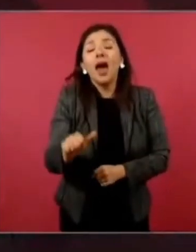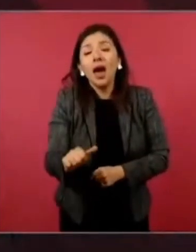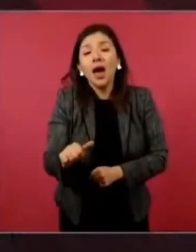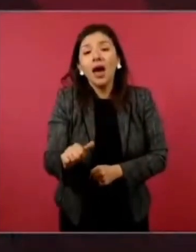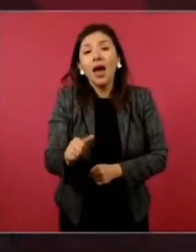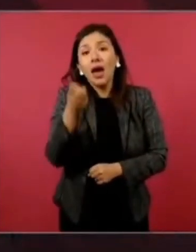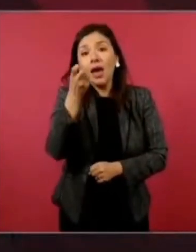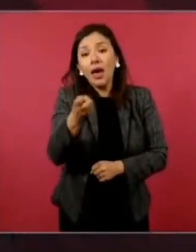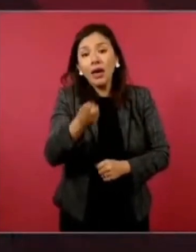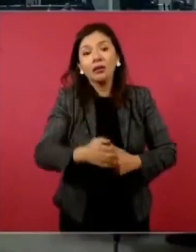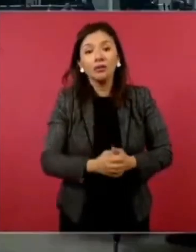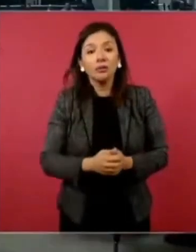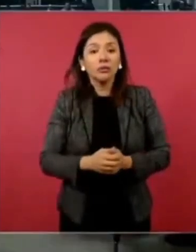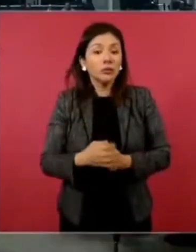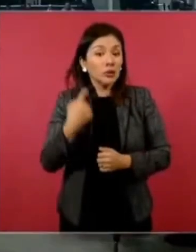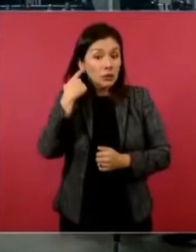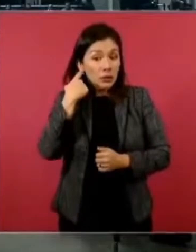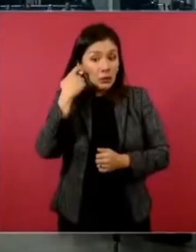punto.